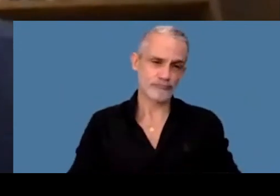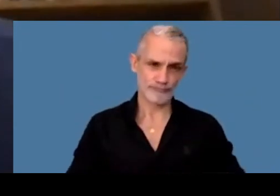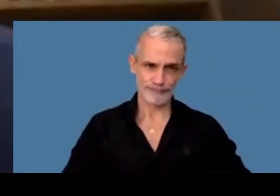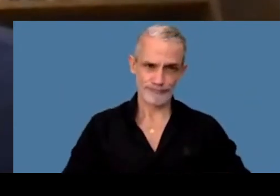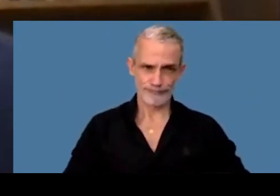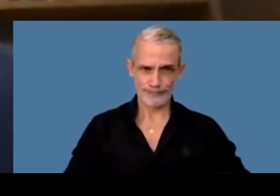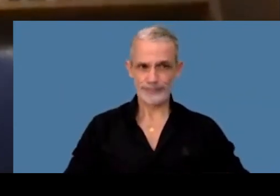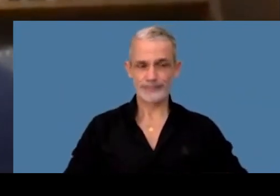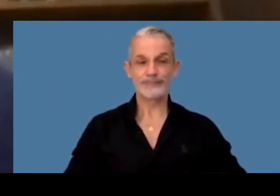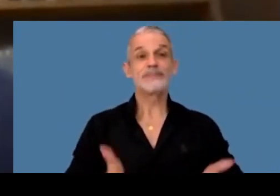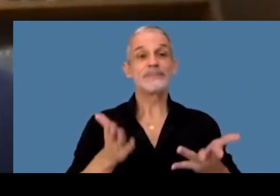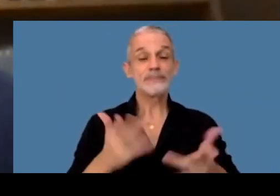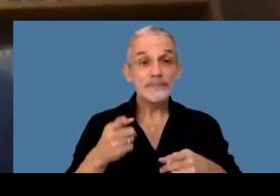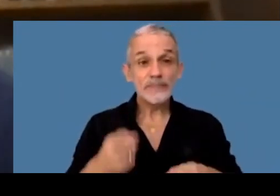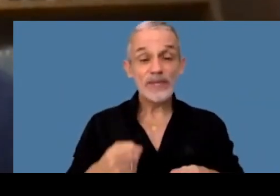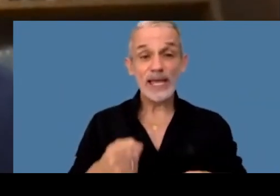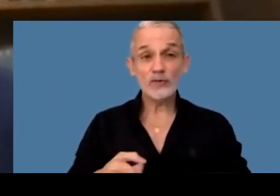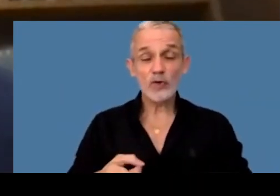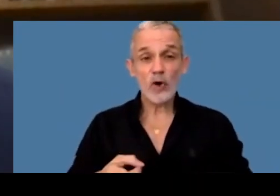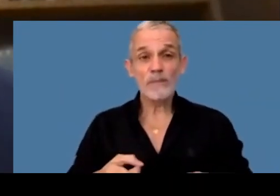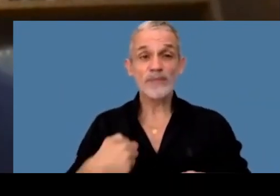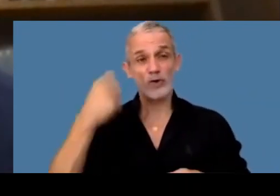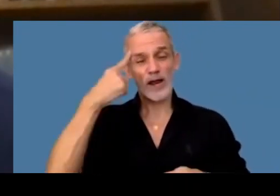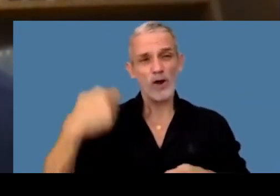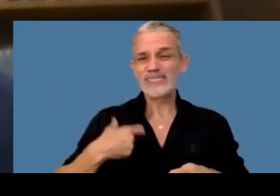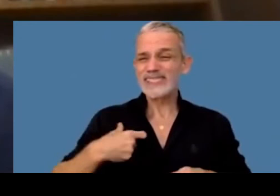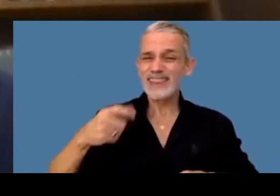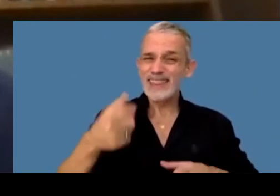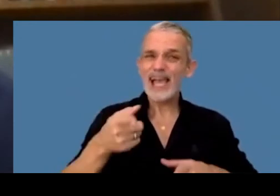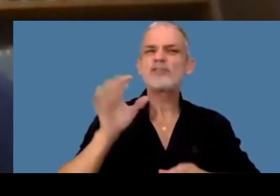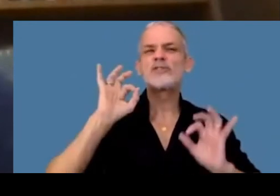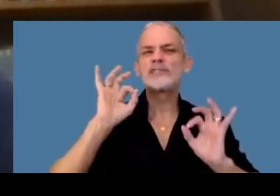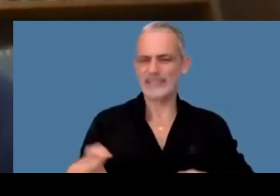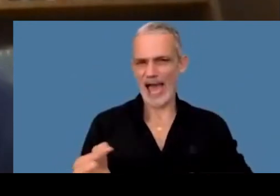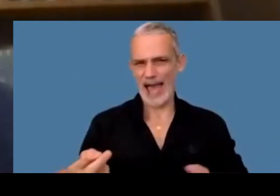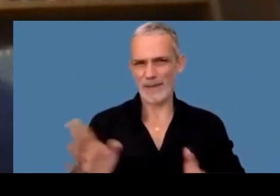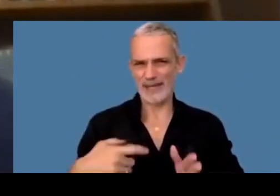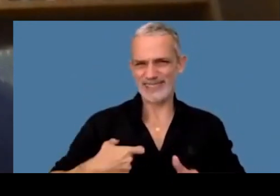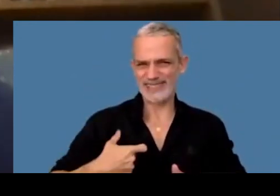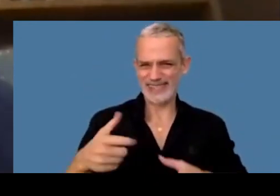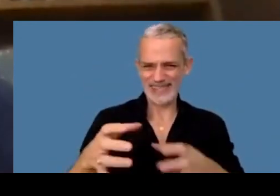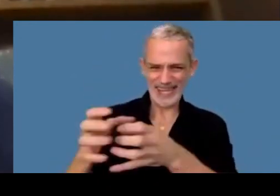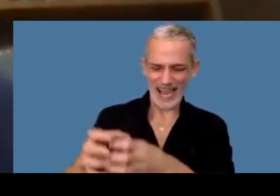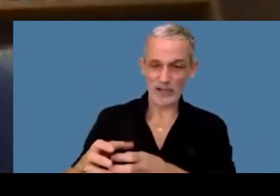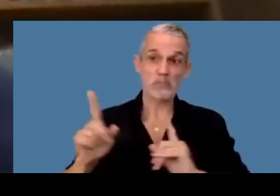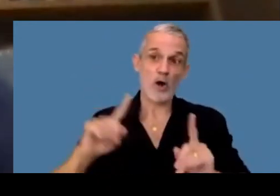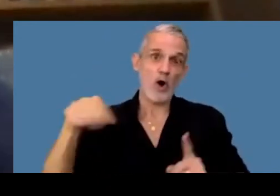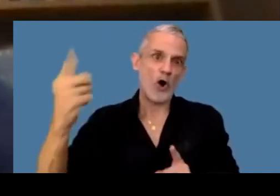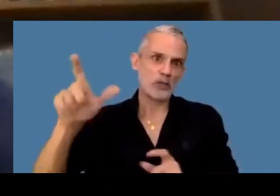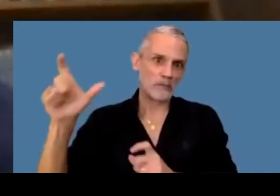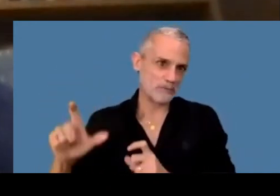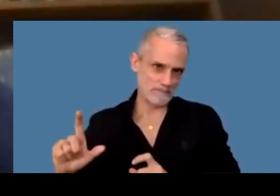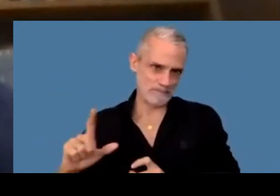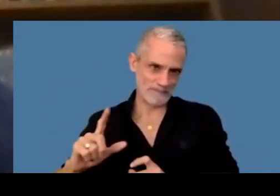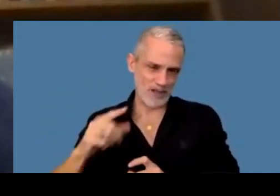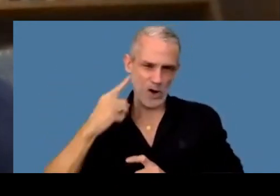Y esto creo que los sindicatos lo tienen en claro, pero algunos otros no lo tienen del todo